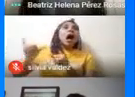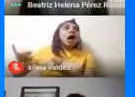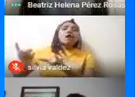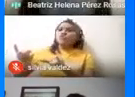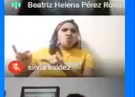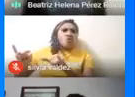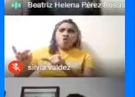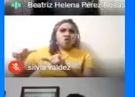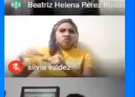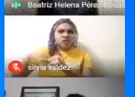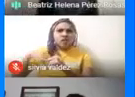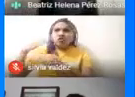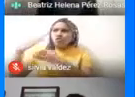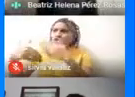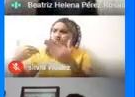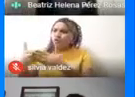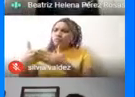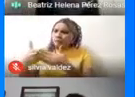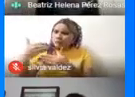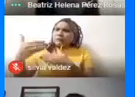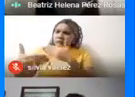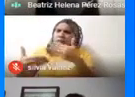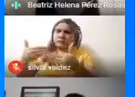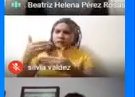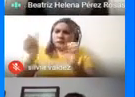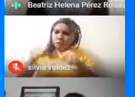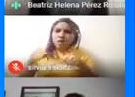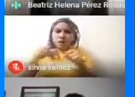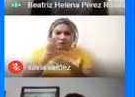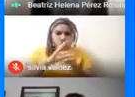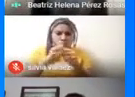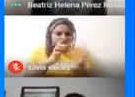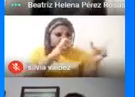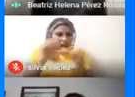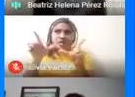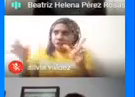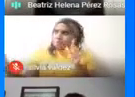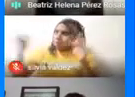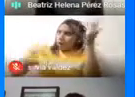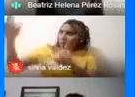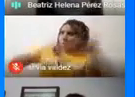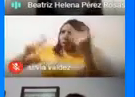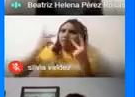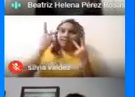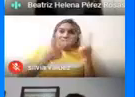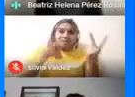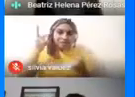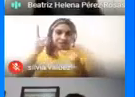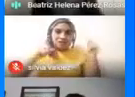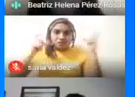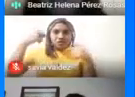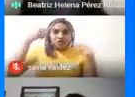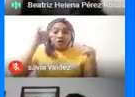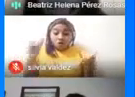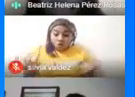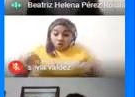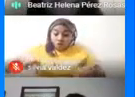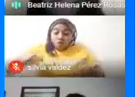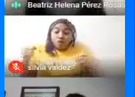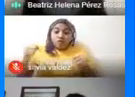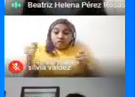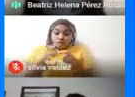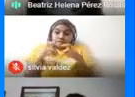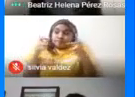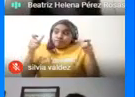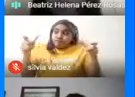tener todo un andamiaje para que la ciudad pudiera estar lista para turismo. Entonces, hoy nosotros como Bogotá, como ciudad grande,